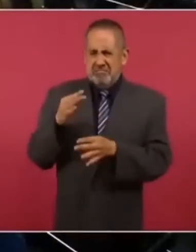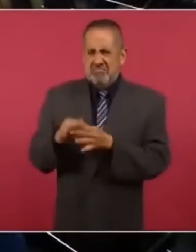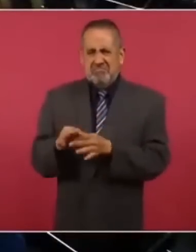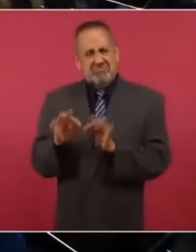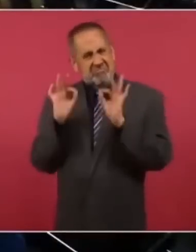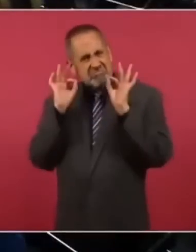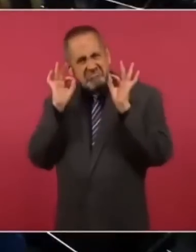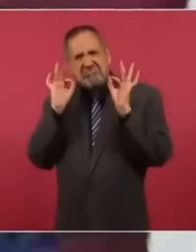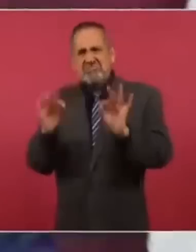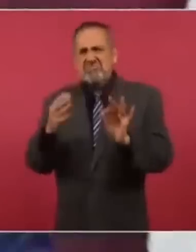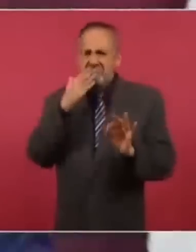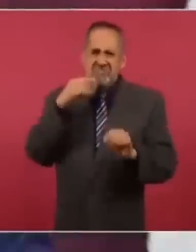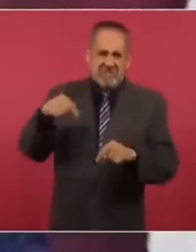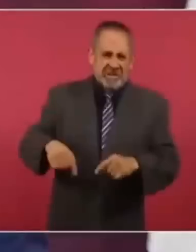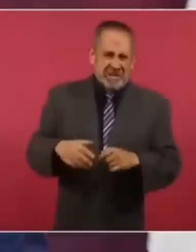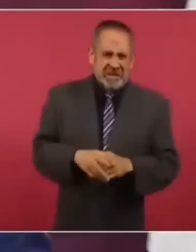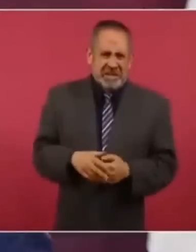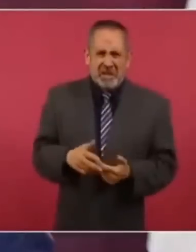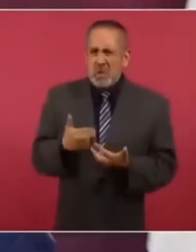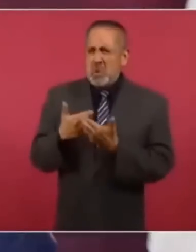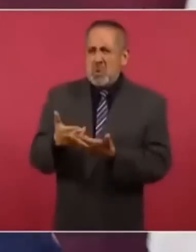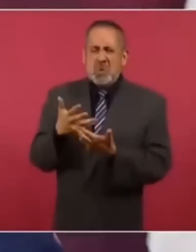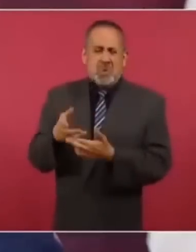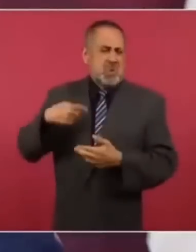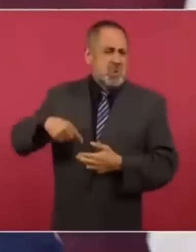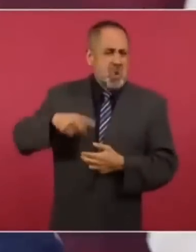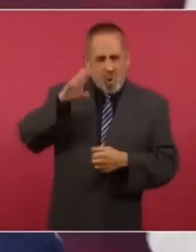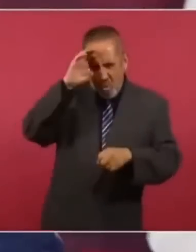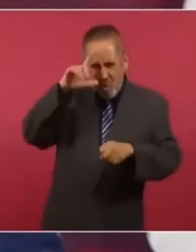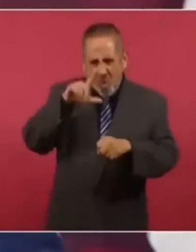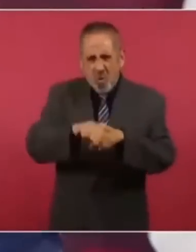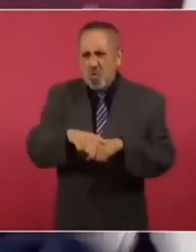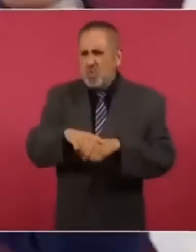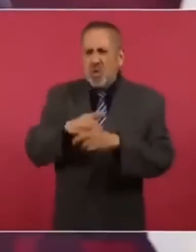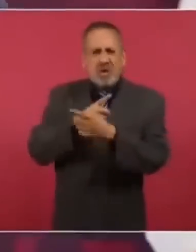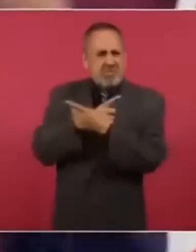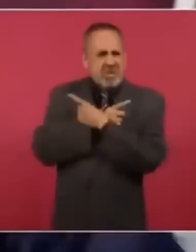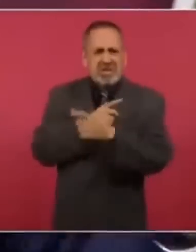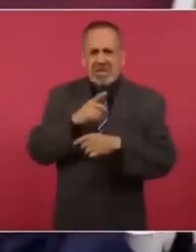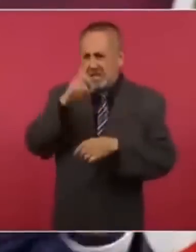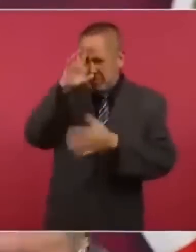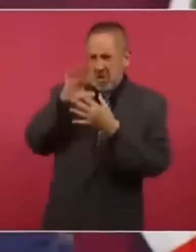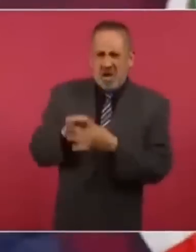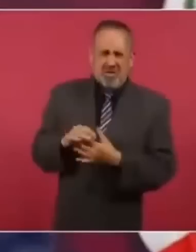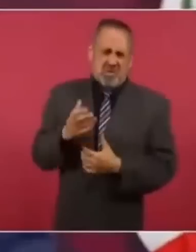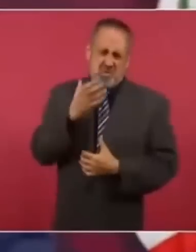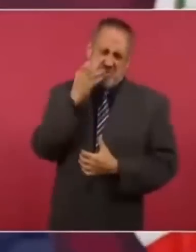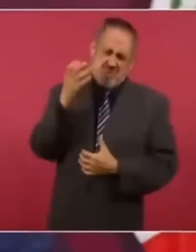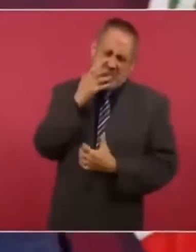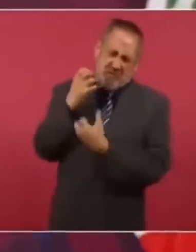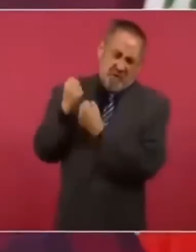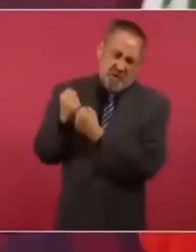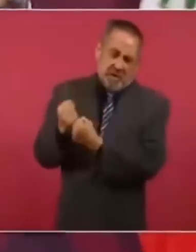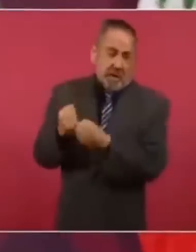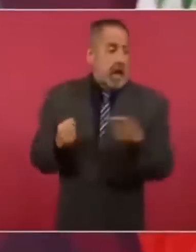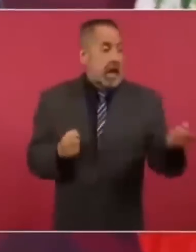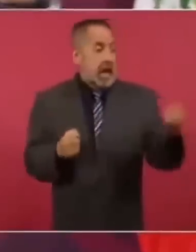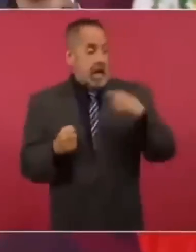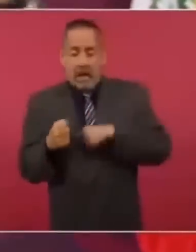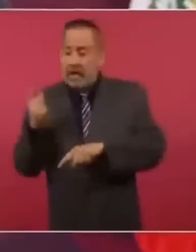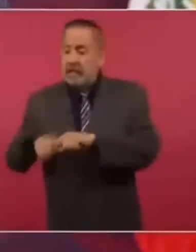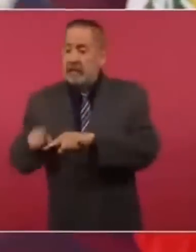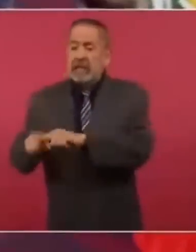Tenemos una gran reserva de valores culturales, morales, espirituales. No han podido. Los tecnócratas y